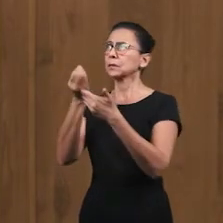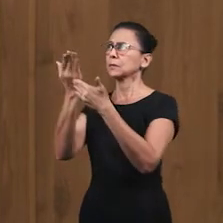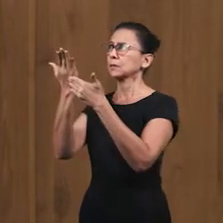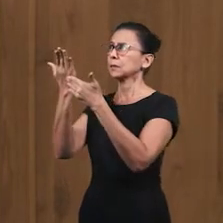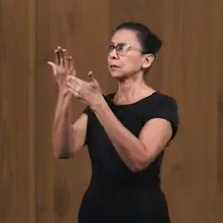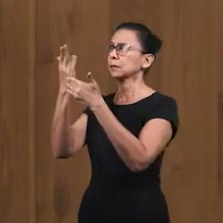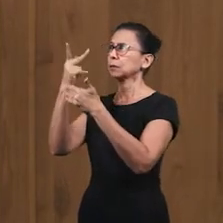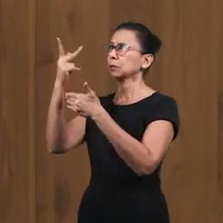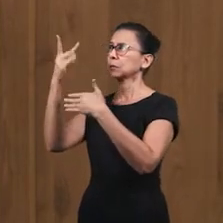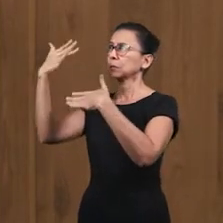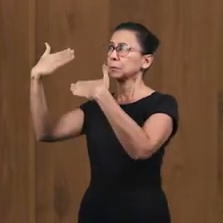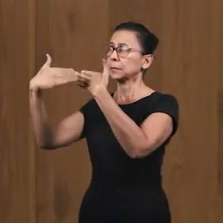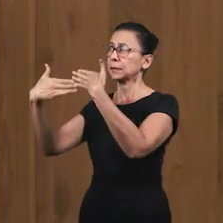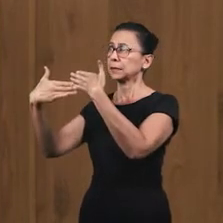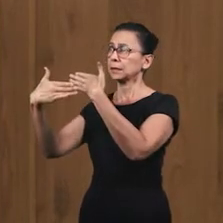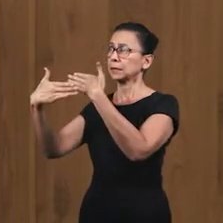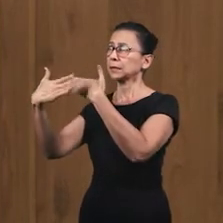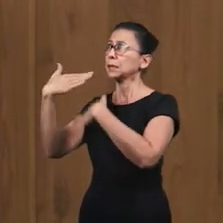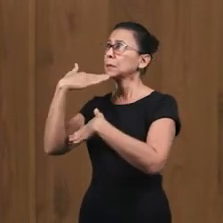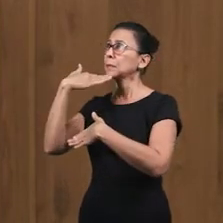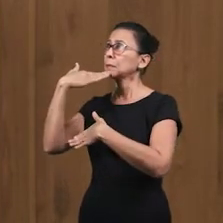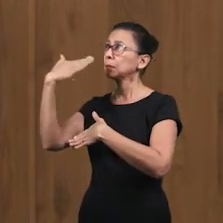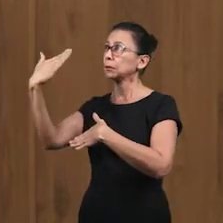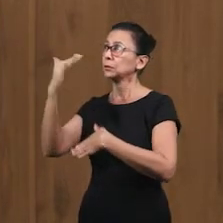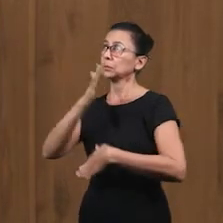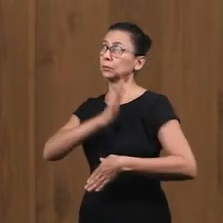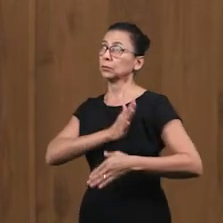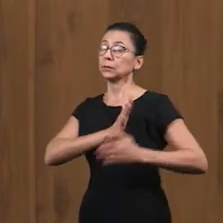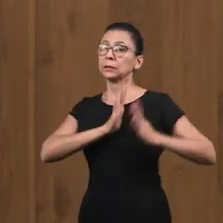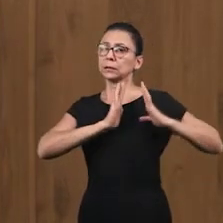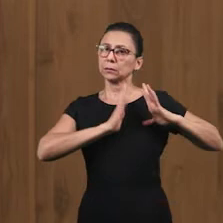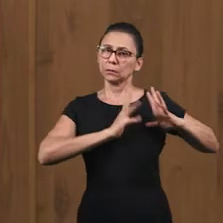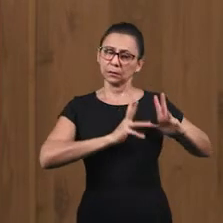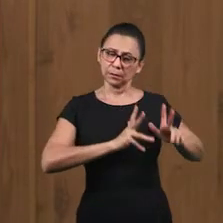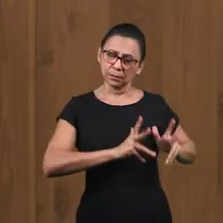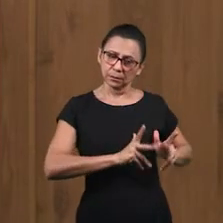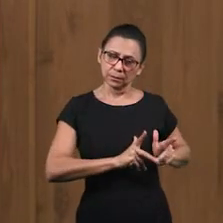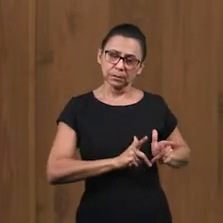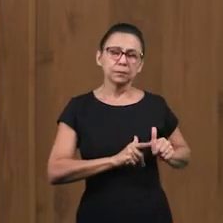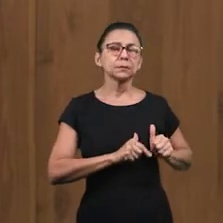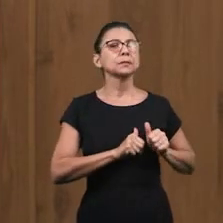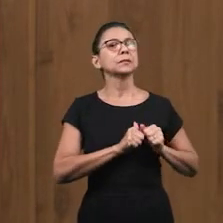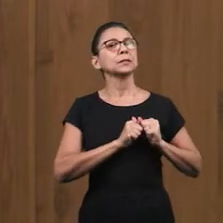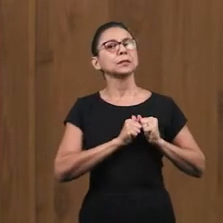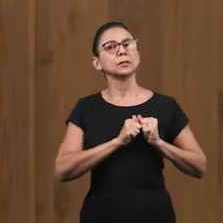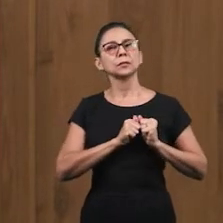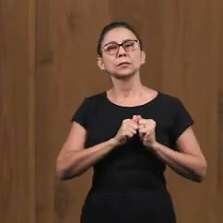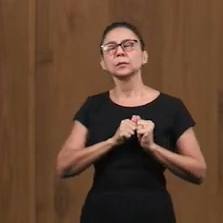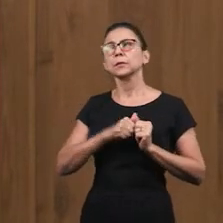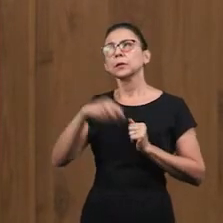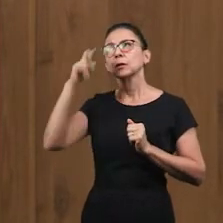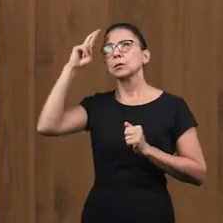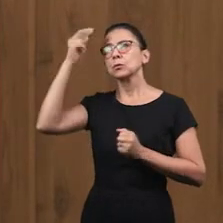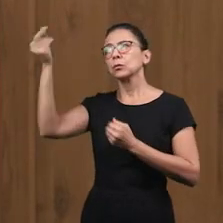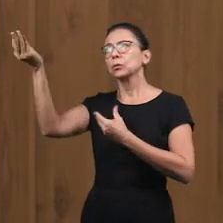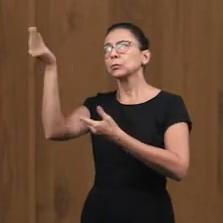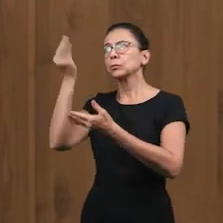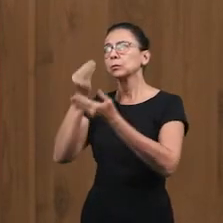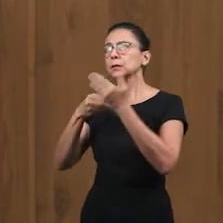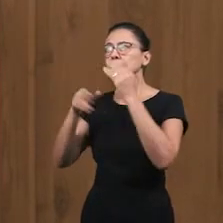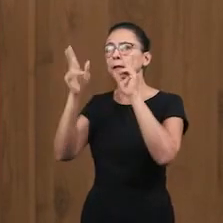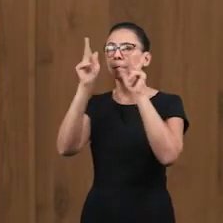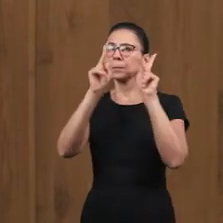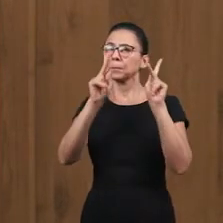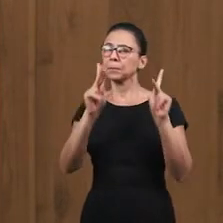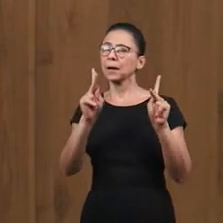vidas, pidiendo que el Señor pueda estar limpiando nuestro corazón, que el Señor pueda estar